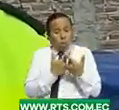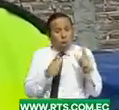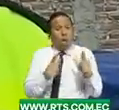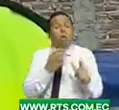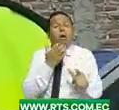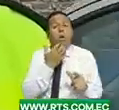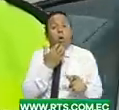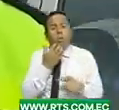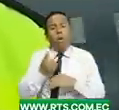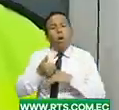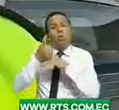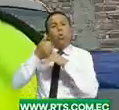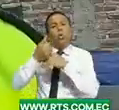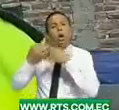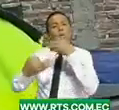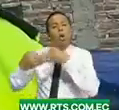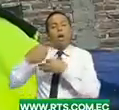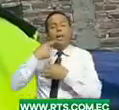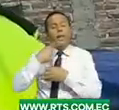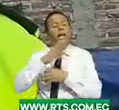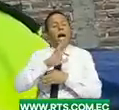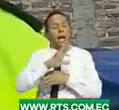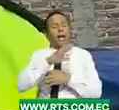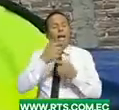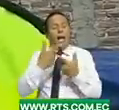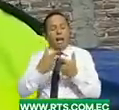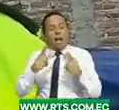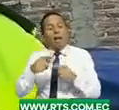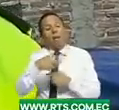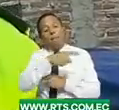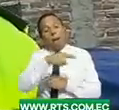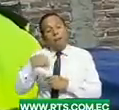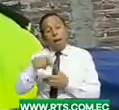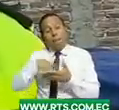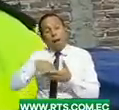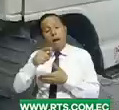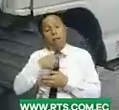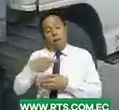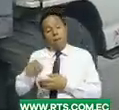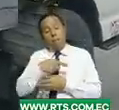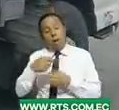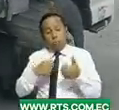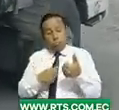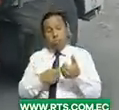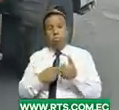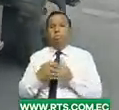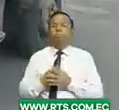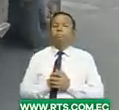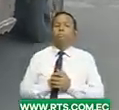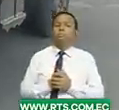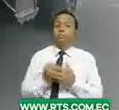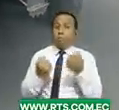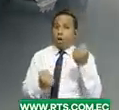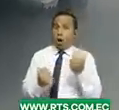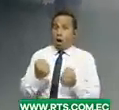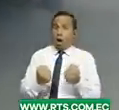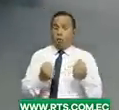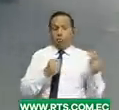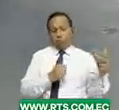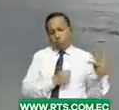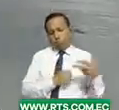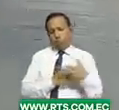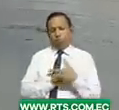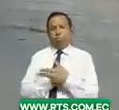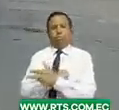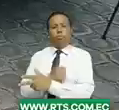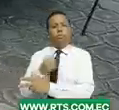al ya terminar casi una de sus condenas. El vehículo fue trasladado hasta los patios de la policía judicial y el